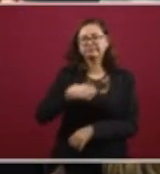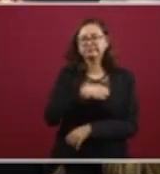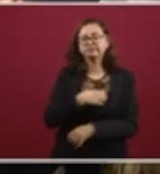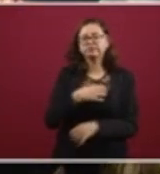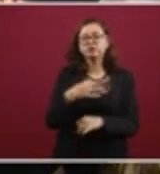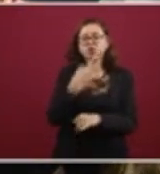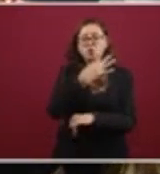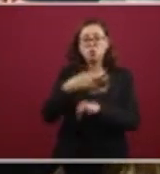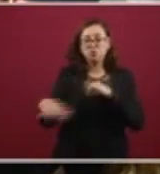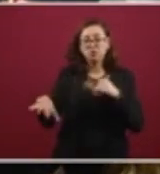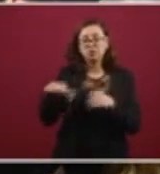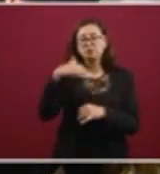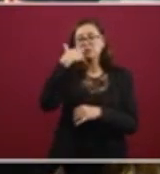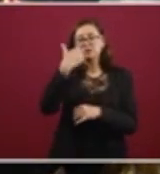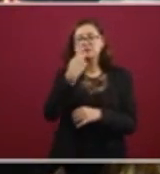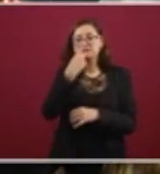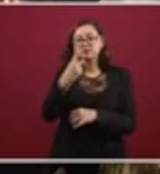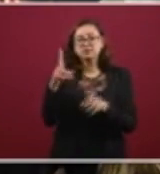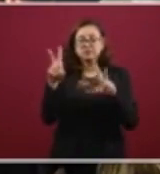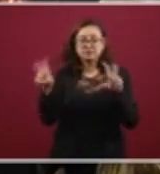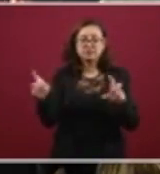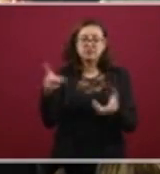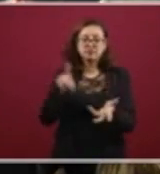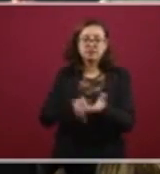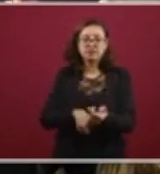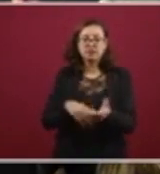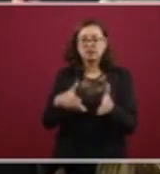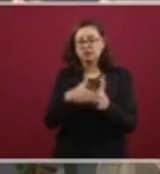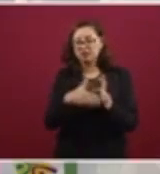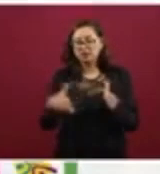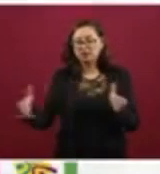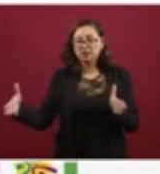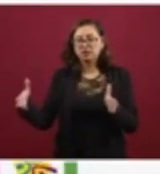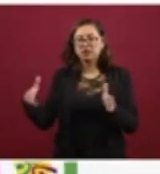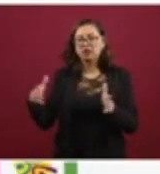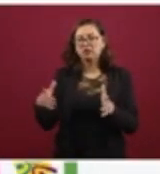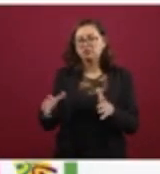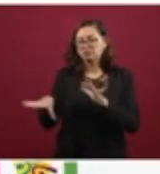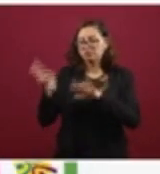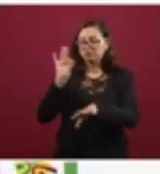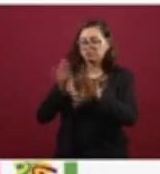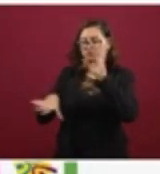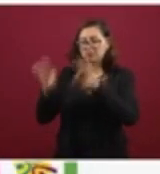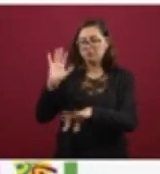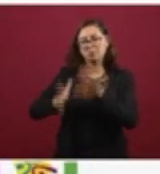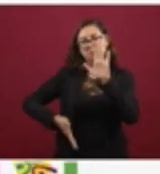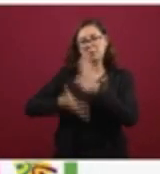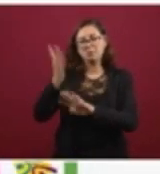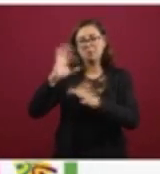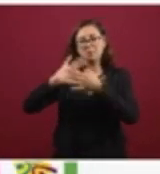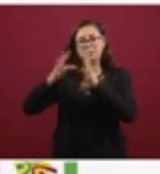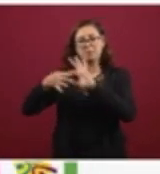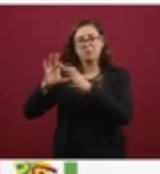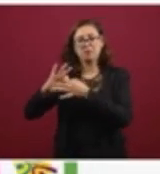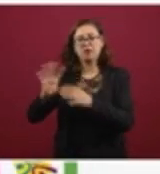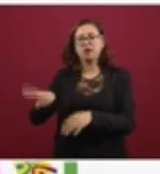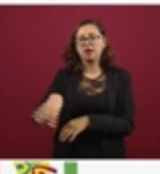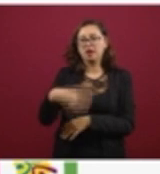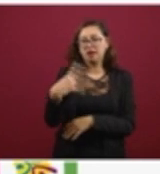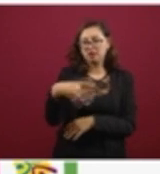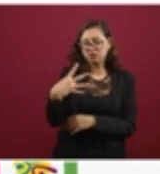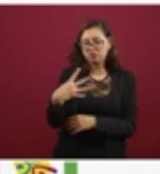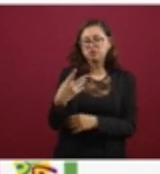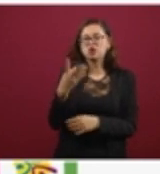mención de las plazas olímpicas que se obtuvieron durante este certamen. Son un total de 14 plazas olímpicas en